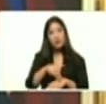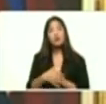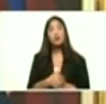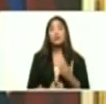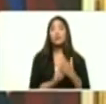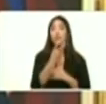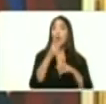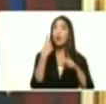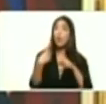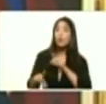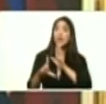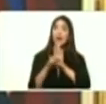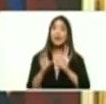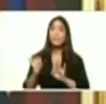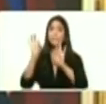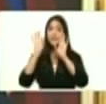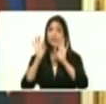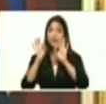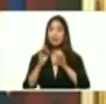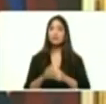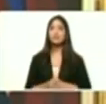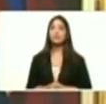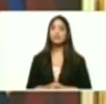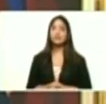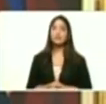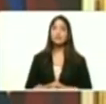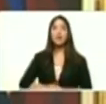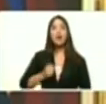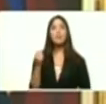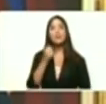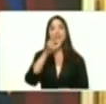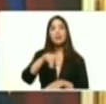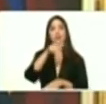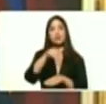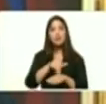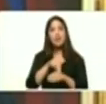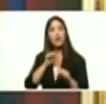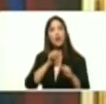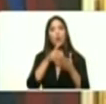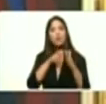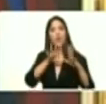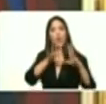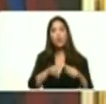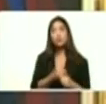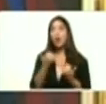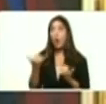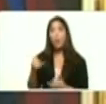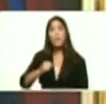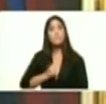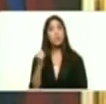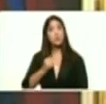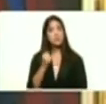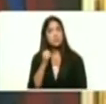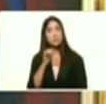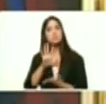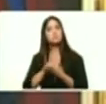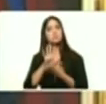con una ley habilitante, Diosdado, una ley habilitante. La Policía Nacional Anticorrupción hasta ahora ha sido una policía de bajo nivel,